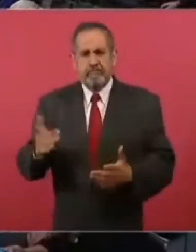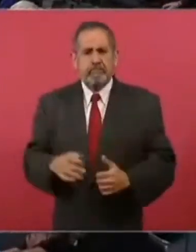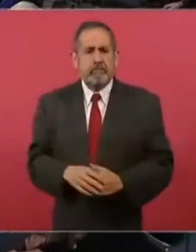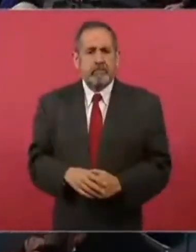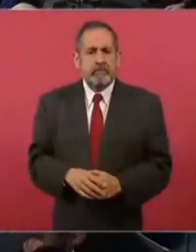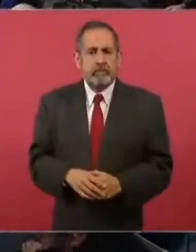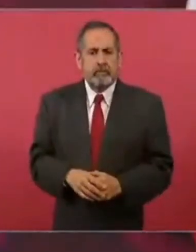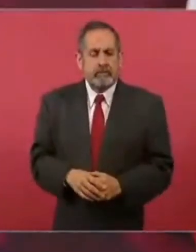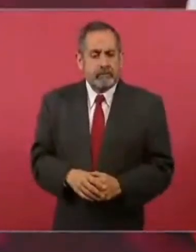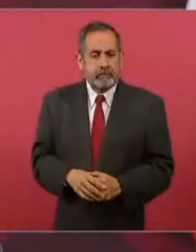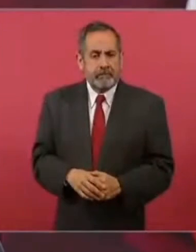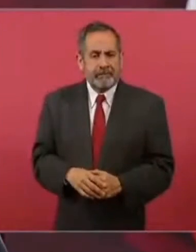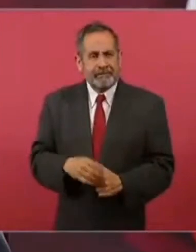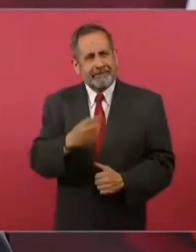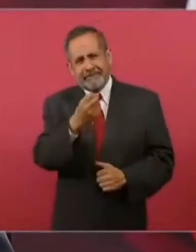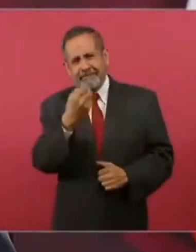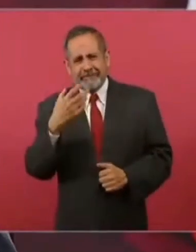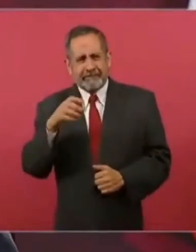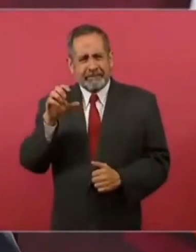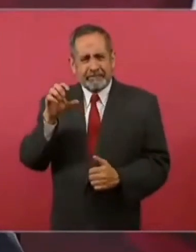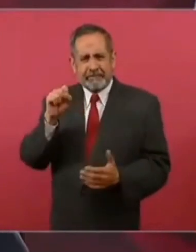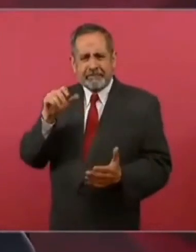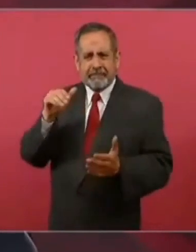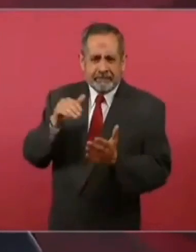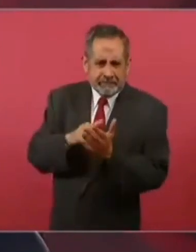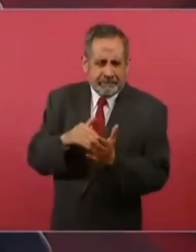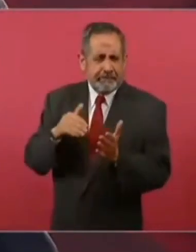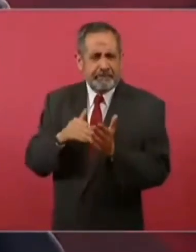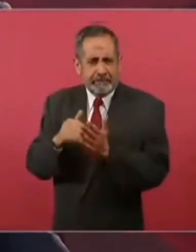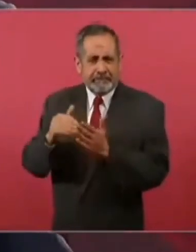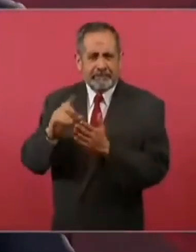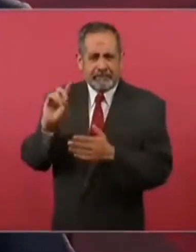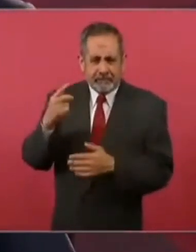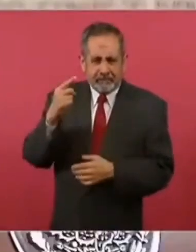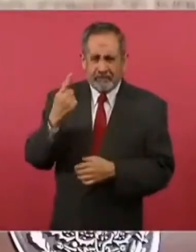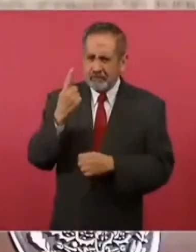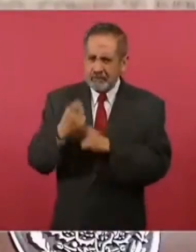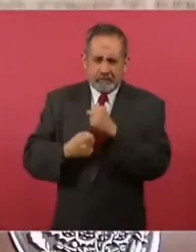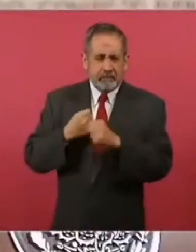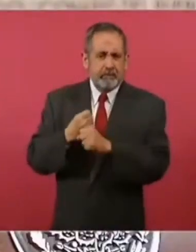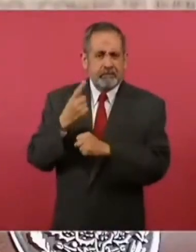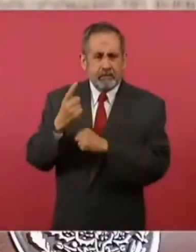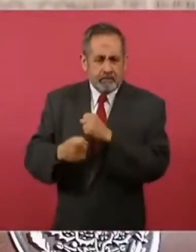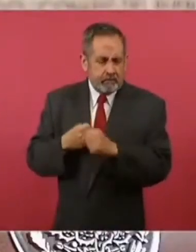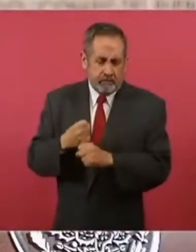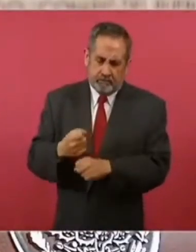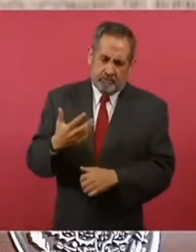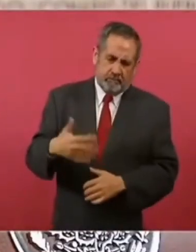enviar más de 60.000 millones de dólares al año